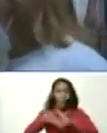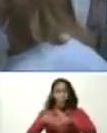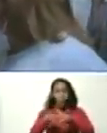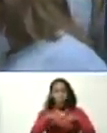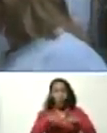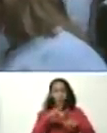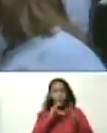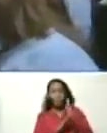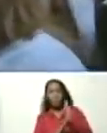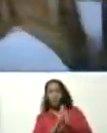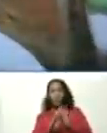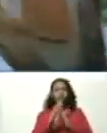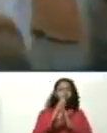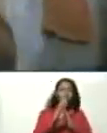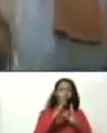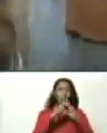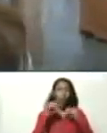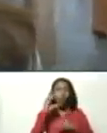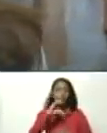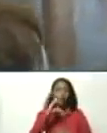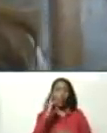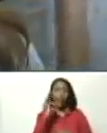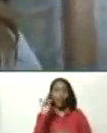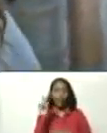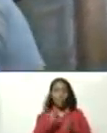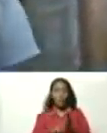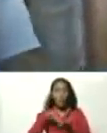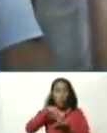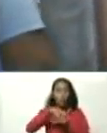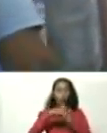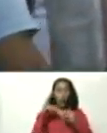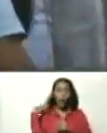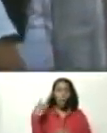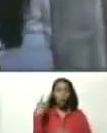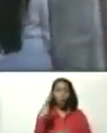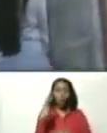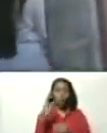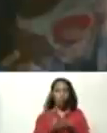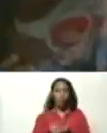mejorarlo, levantar todos los CDI, levantar todos los ambulatorios,